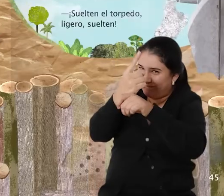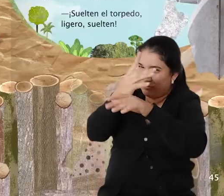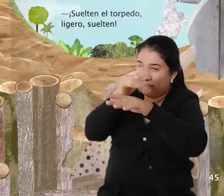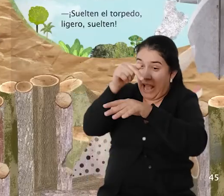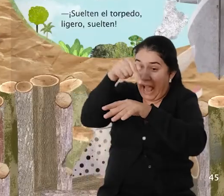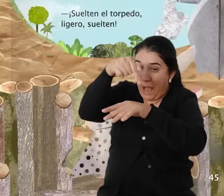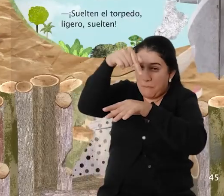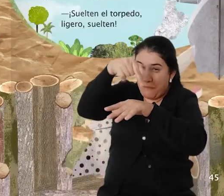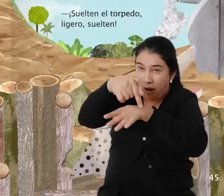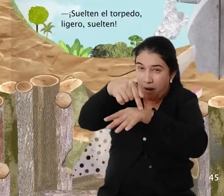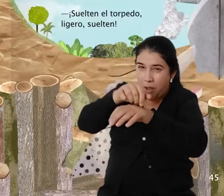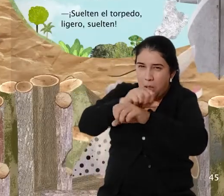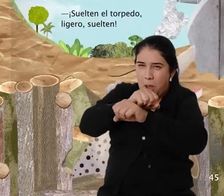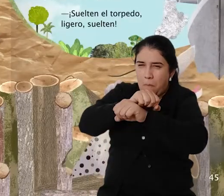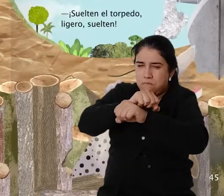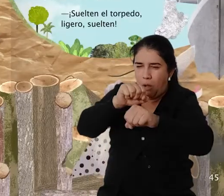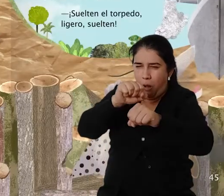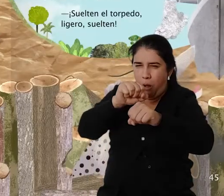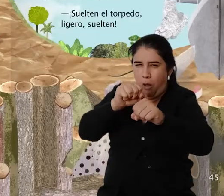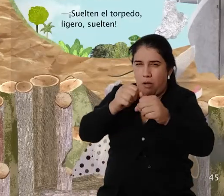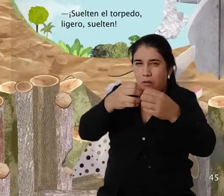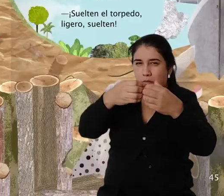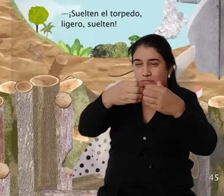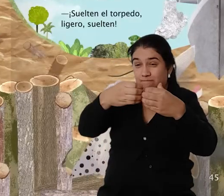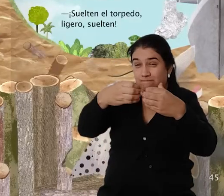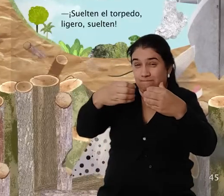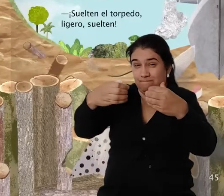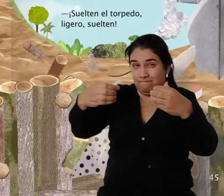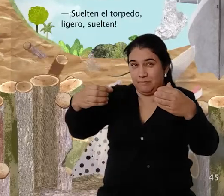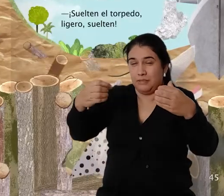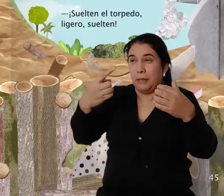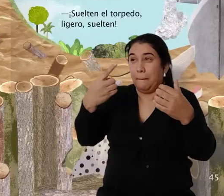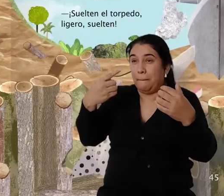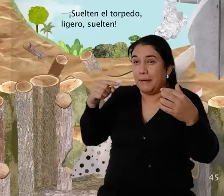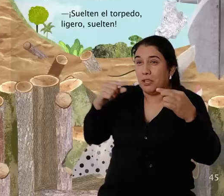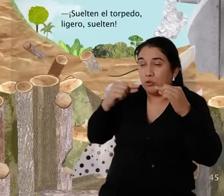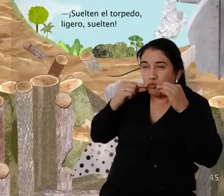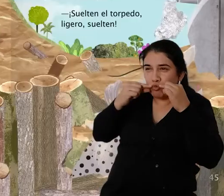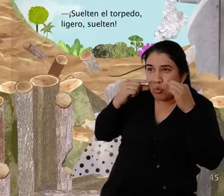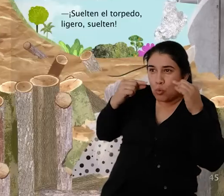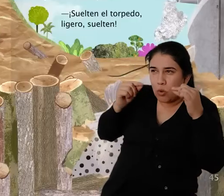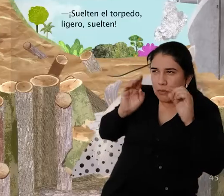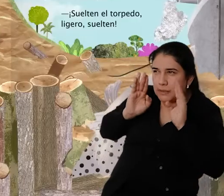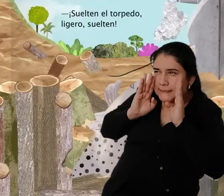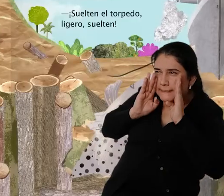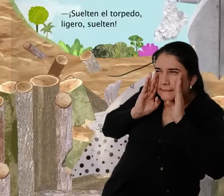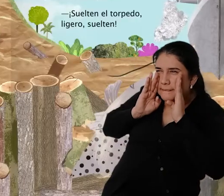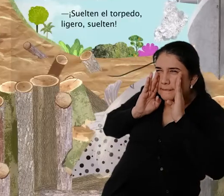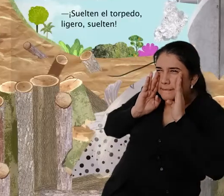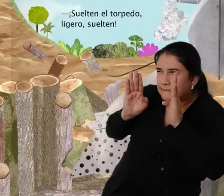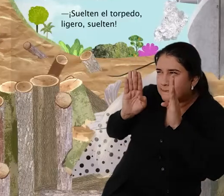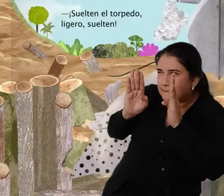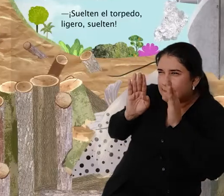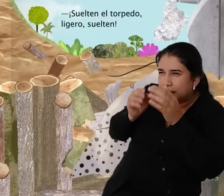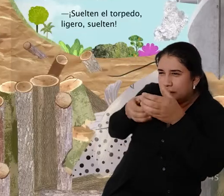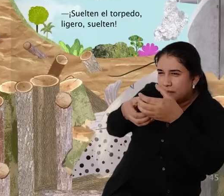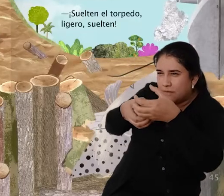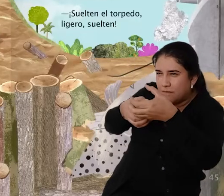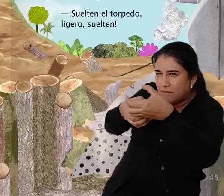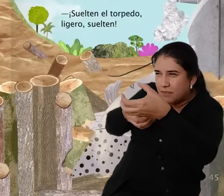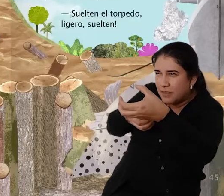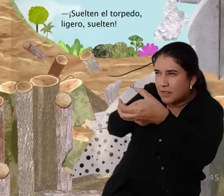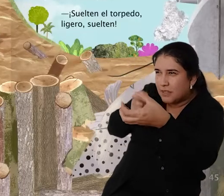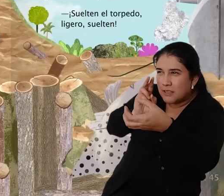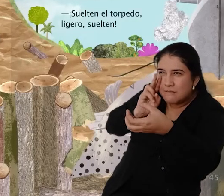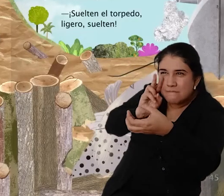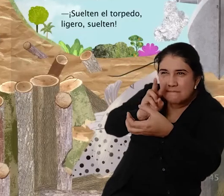justo en el centro del dique e hizo volar en 1000 pedazos 10 o 12 troncos. Pero el surubí estaba alerta y apenas quedó abierto